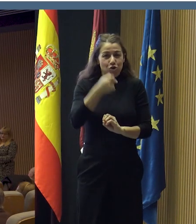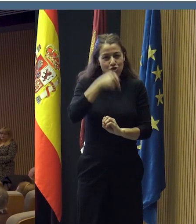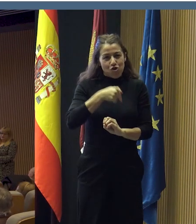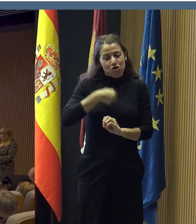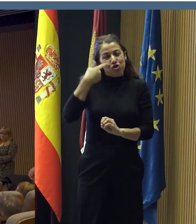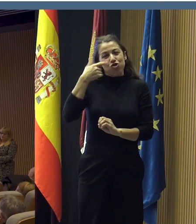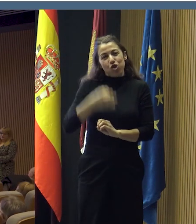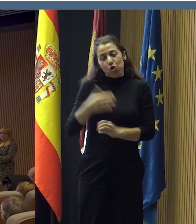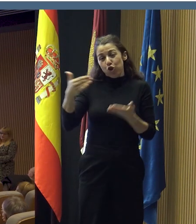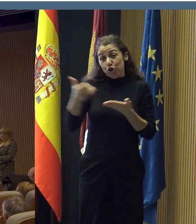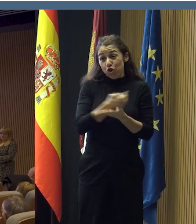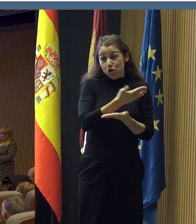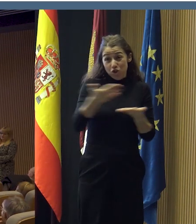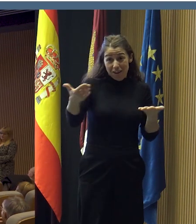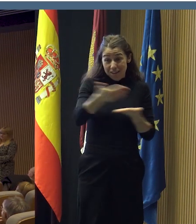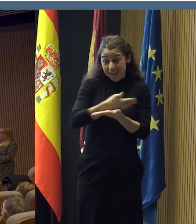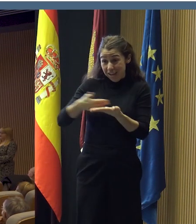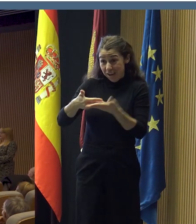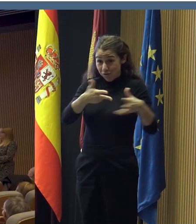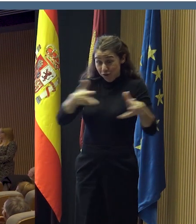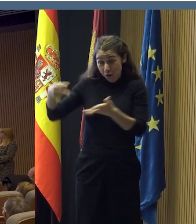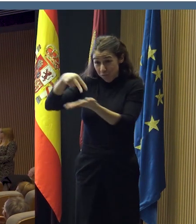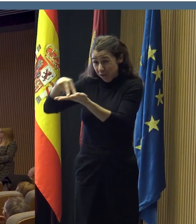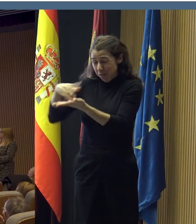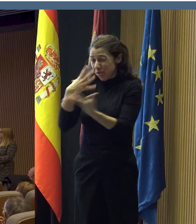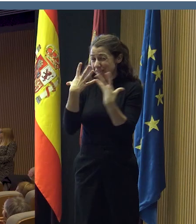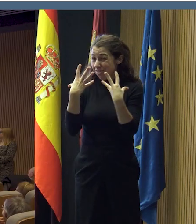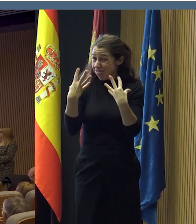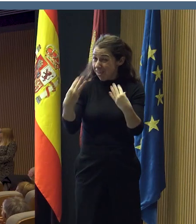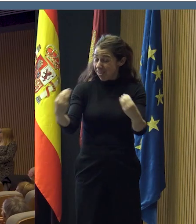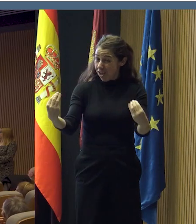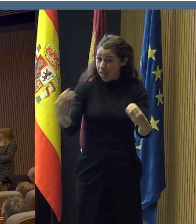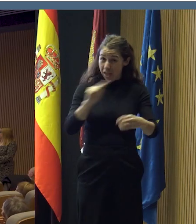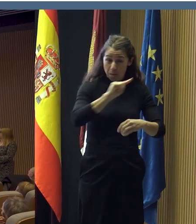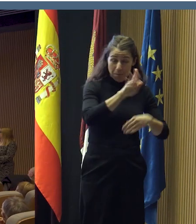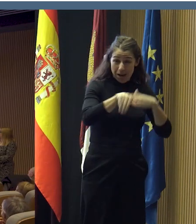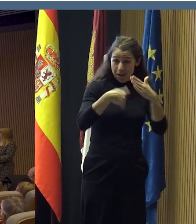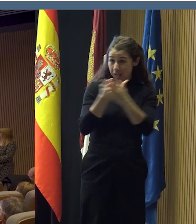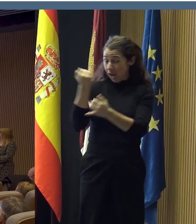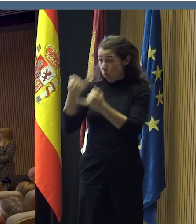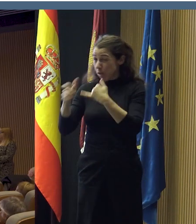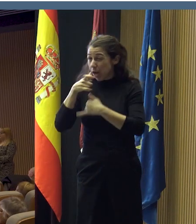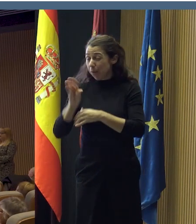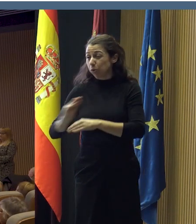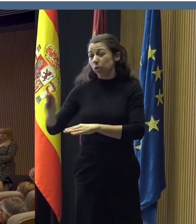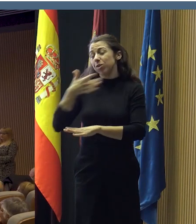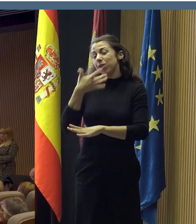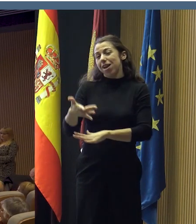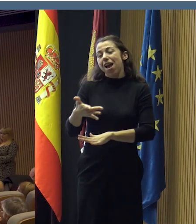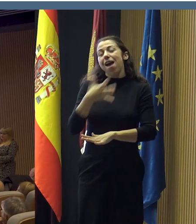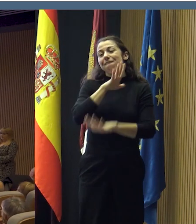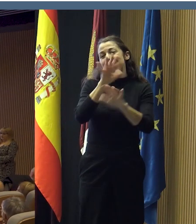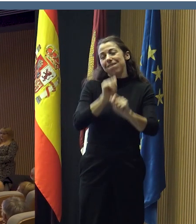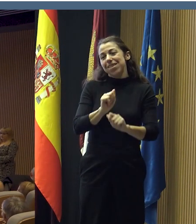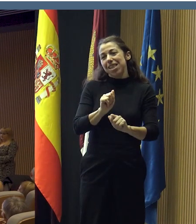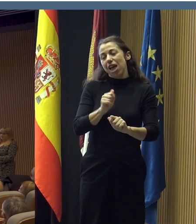estoy segura que todos los que estamos en esta sala hemos entendido, vamos, de la primera o la última palabra que has dicho. Entonces, felicidades